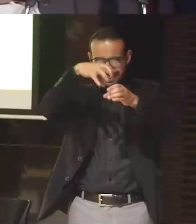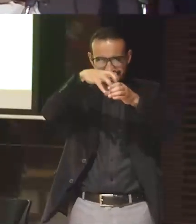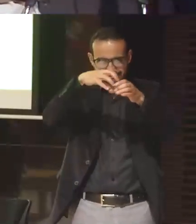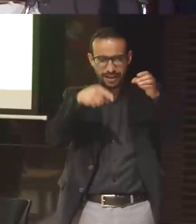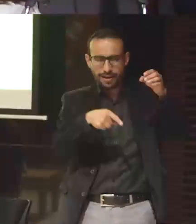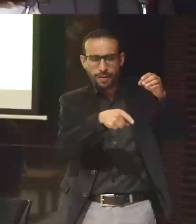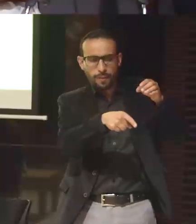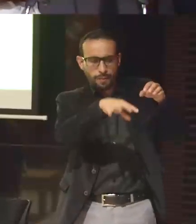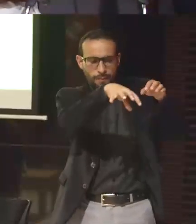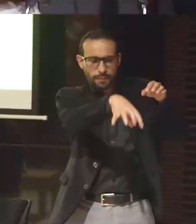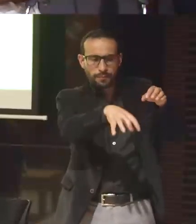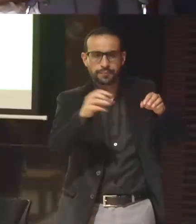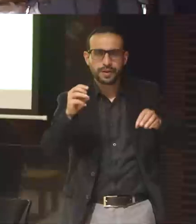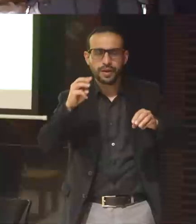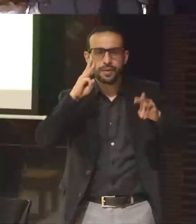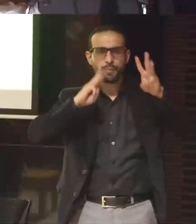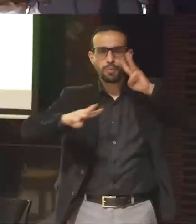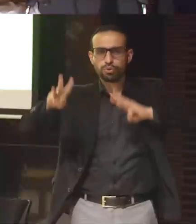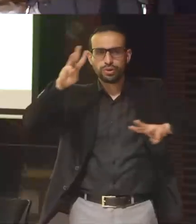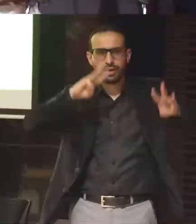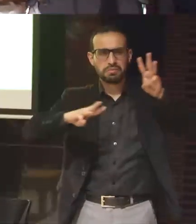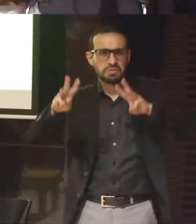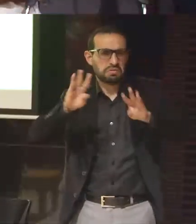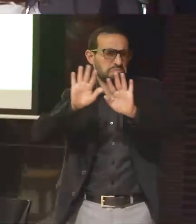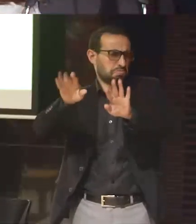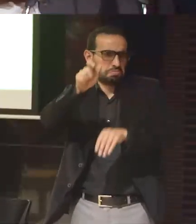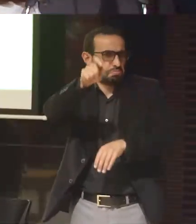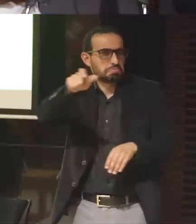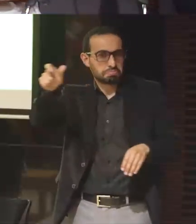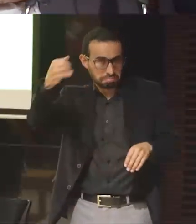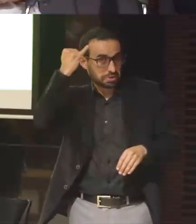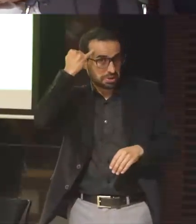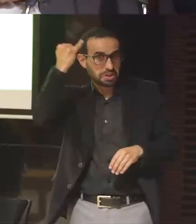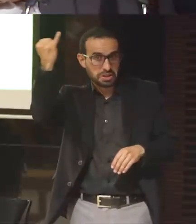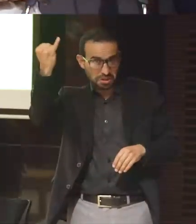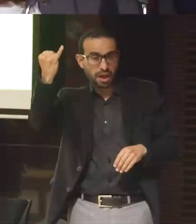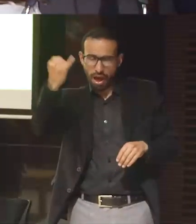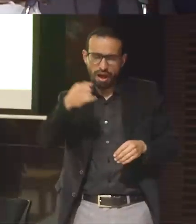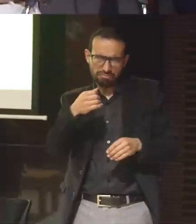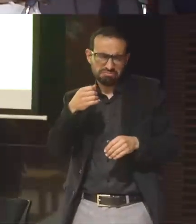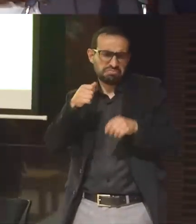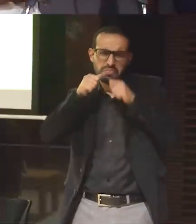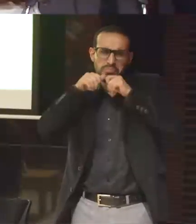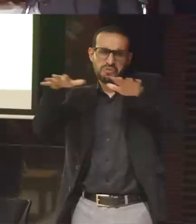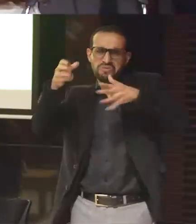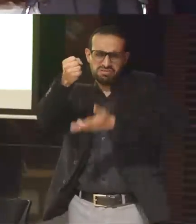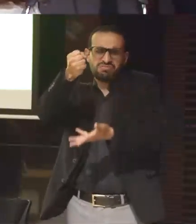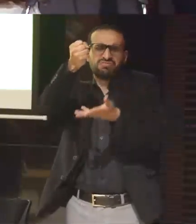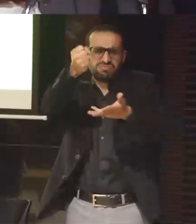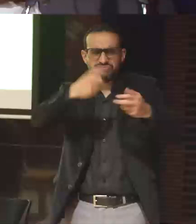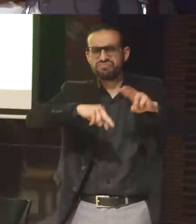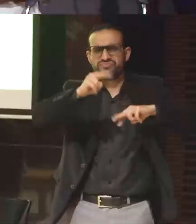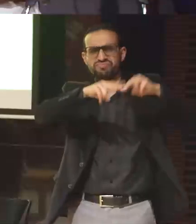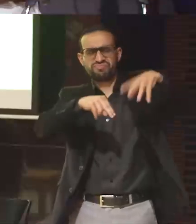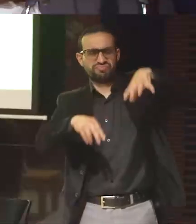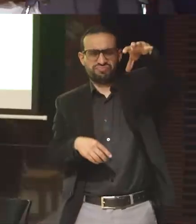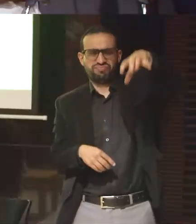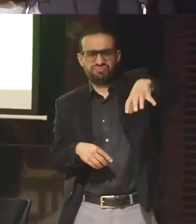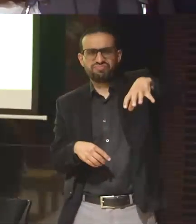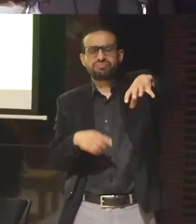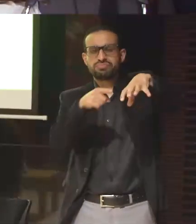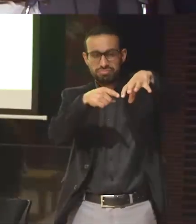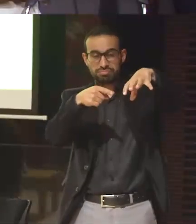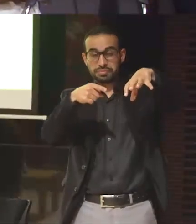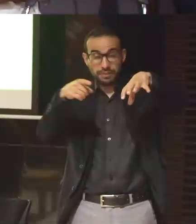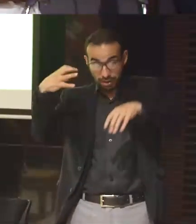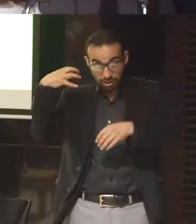un museo que construyó la gente, obviamente pues con los recursos públicos, etcétera, pero que está enteramente creado por la comunidad de Ciudad Bolívar,